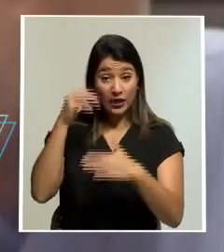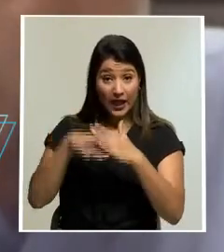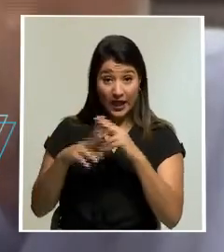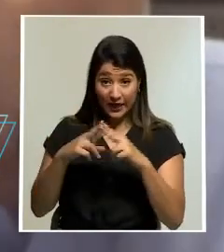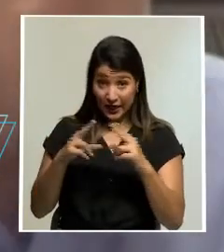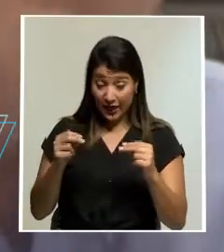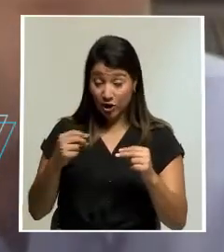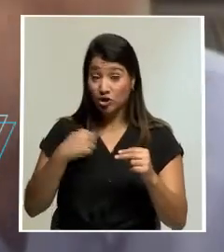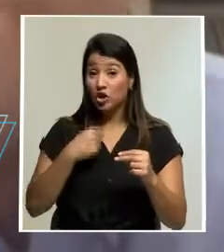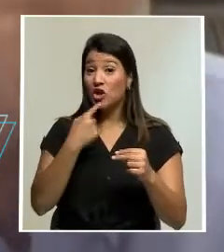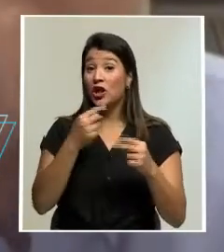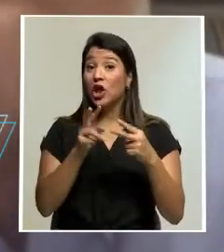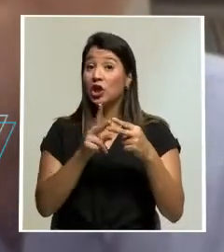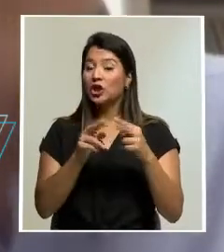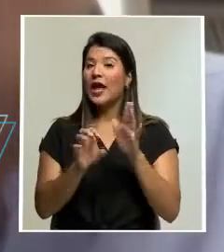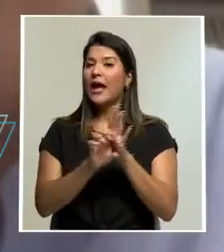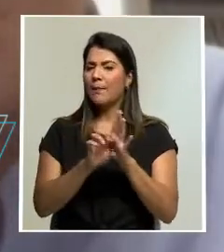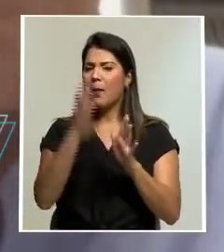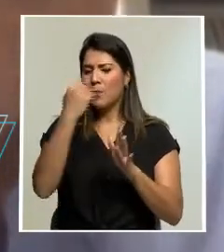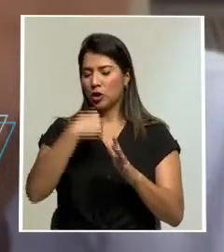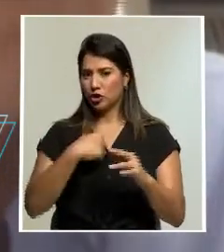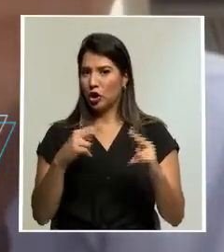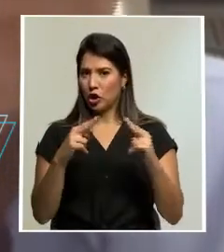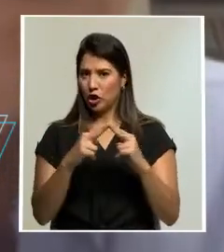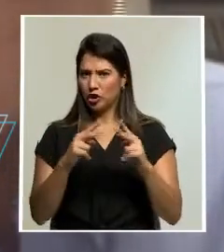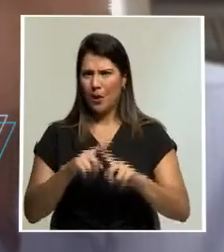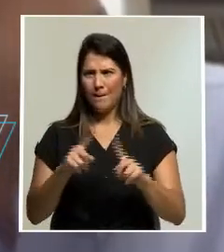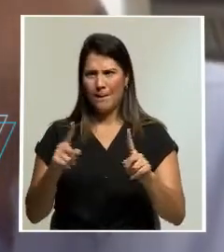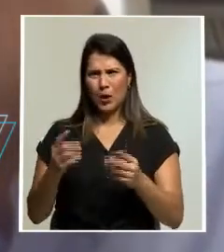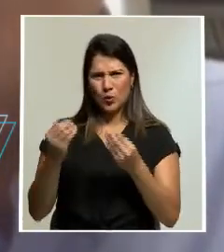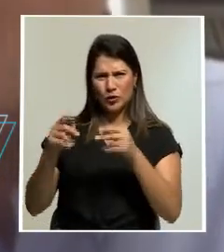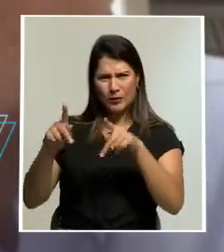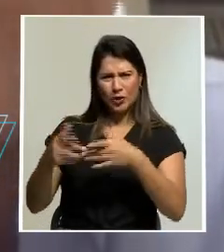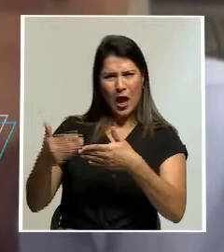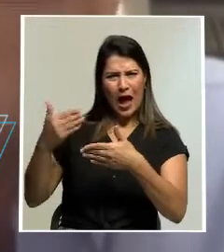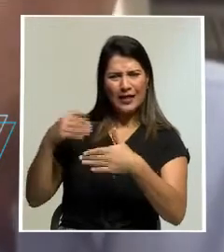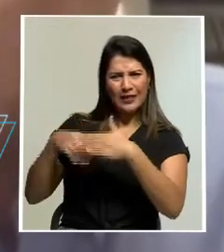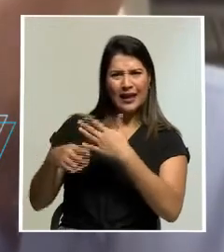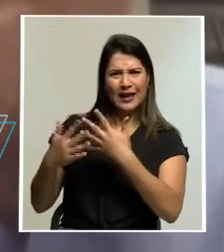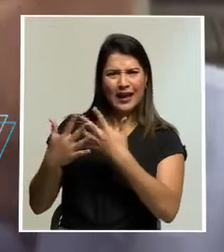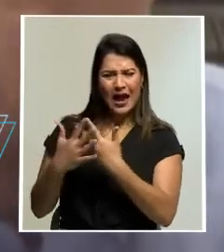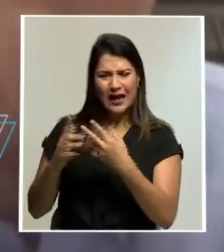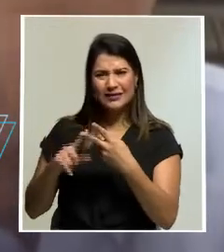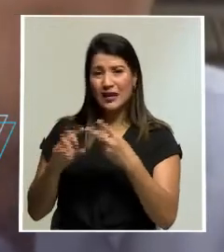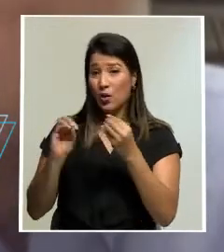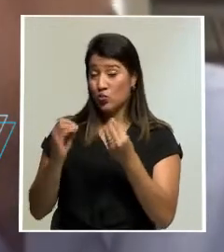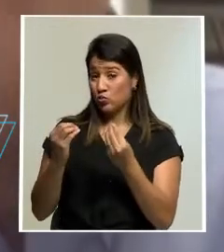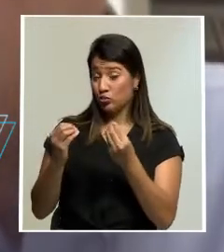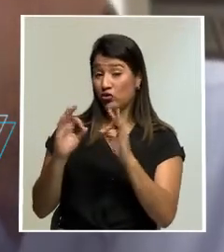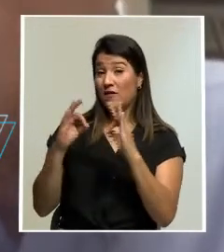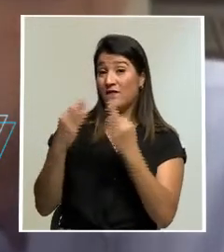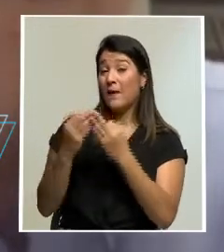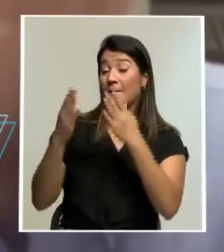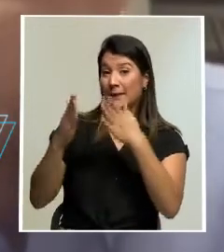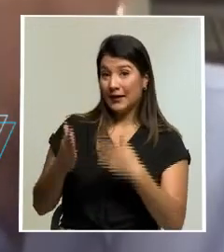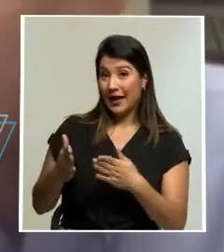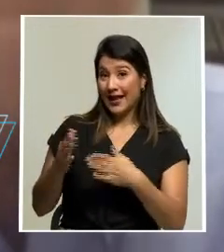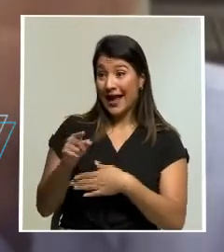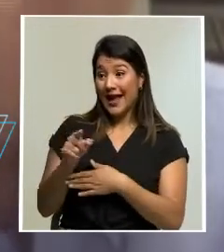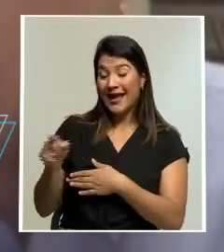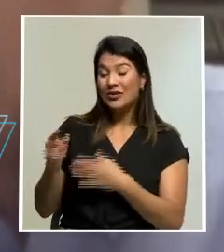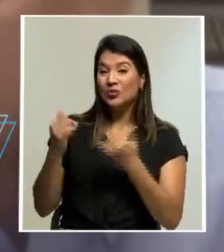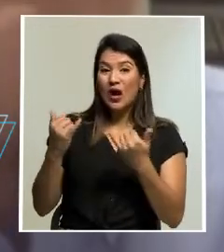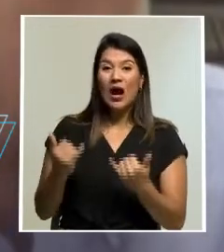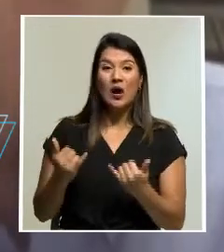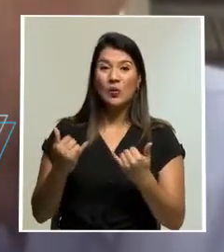son personas muy conocidas, pero hay excarcelados, hay familiares de víctimas de la represión que están